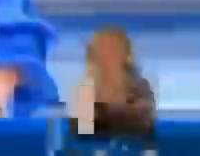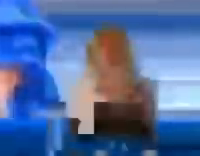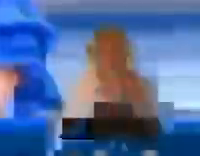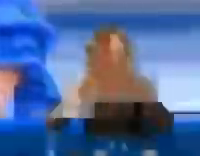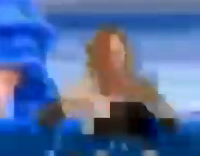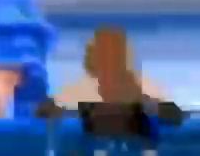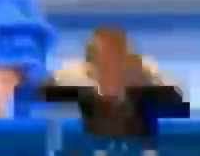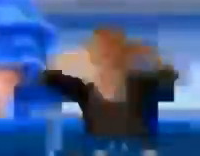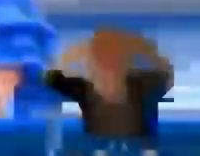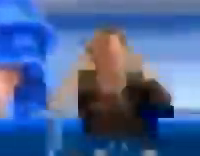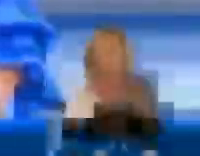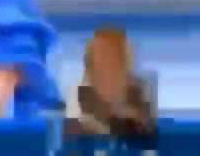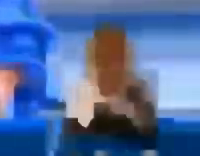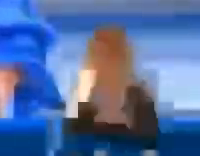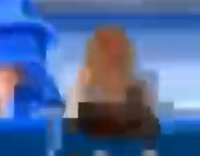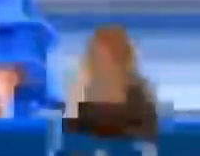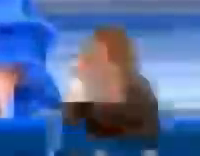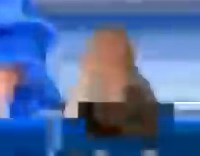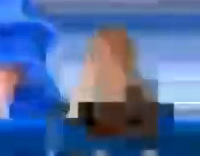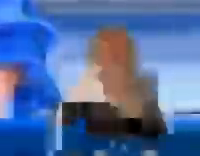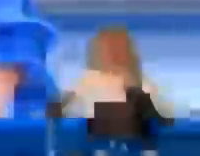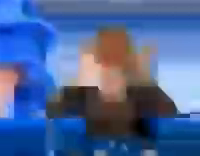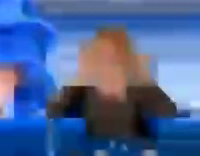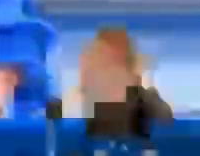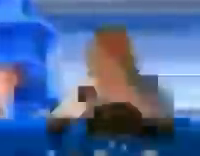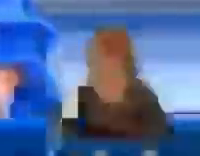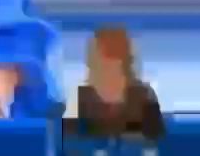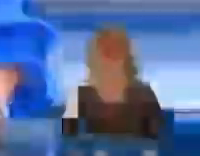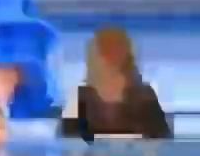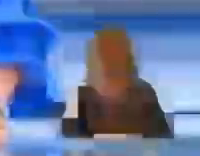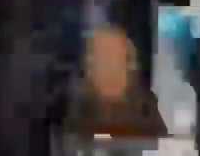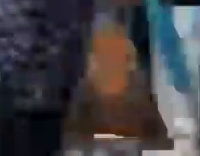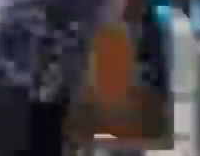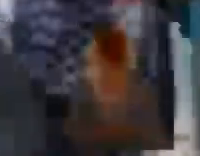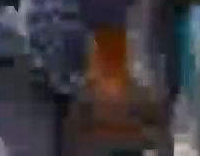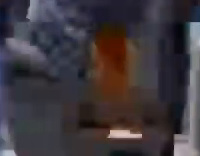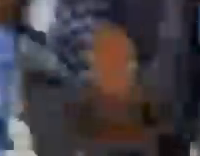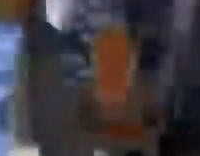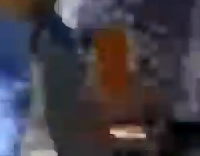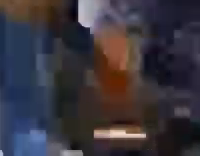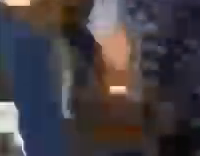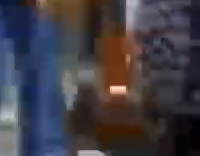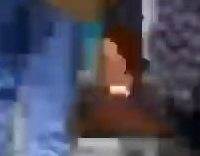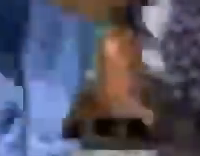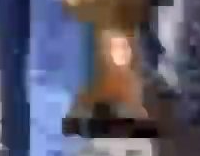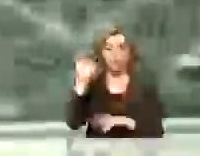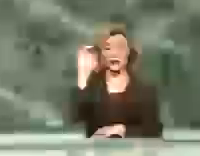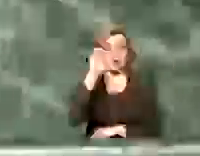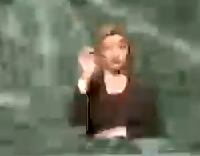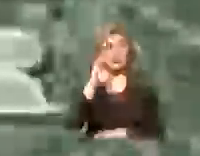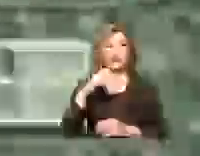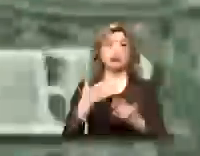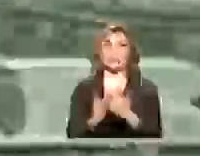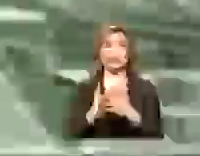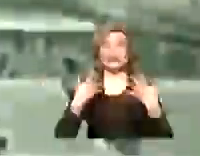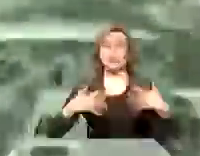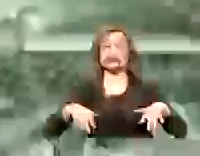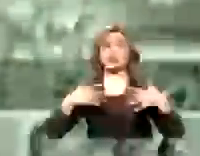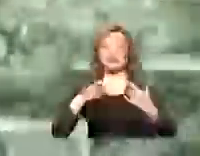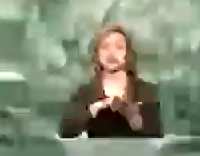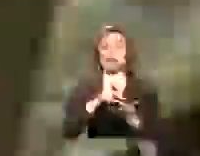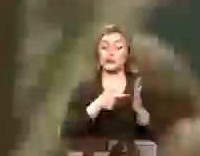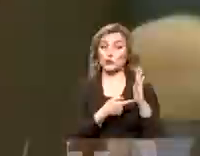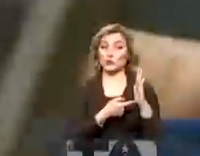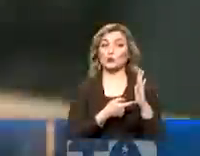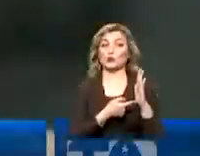publicada en el registro oficial el 31 de diciembre. Comienza enero con nuevas medidas de recaudación tributaria